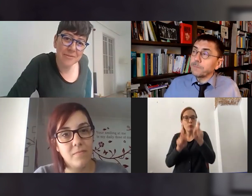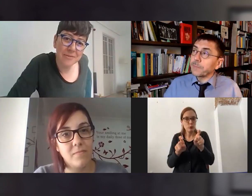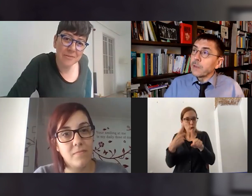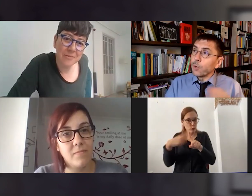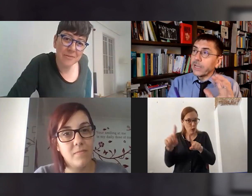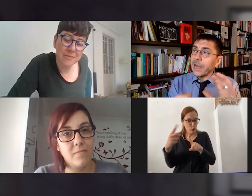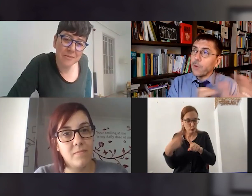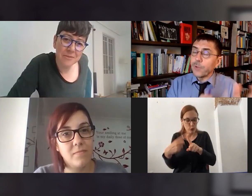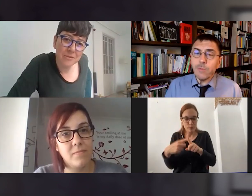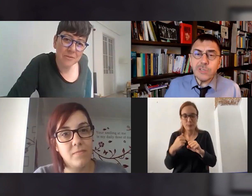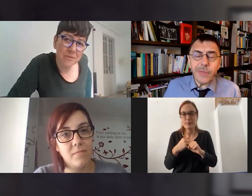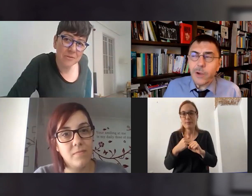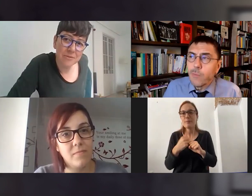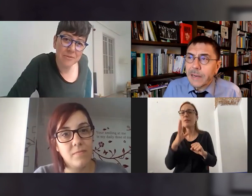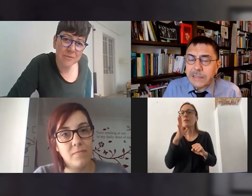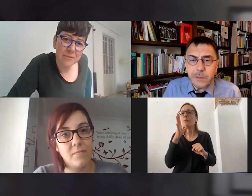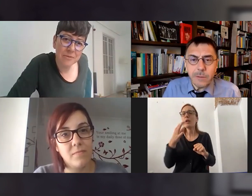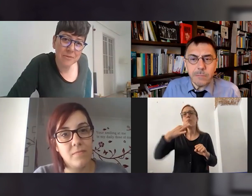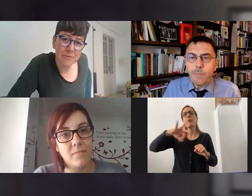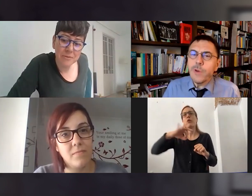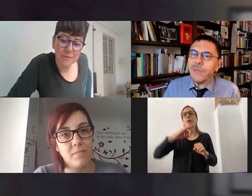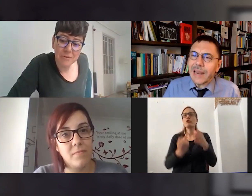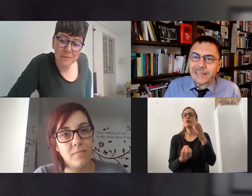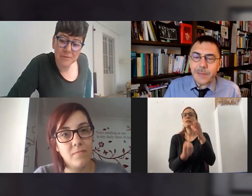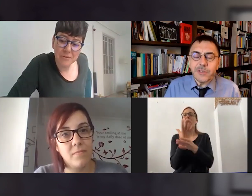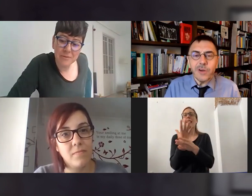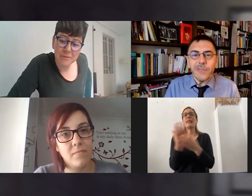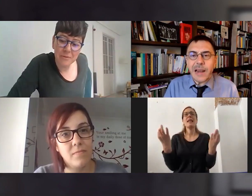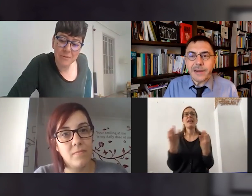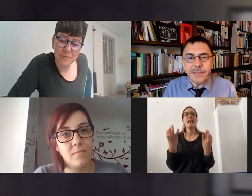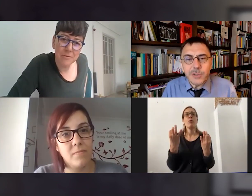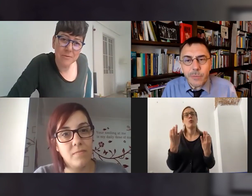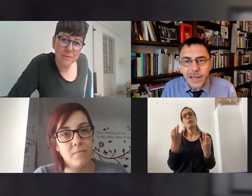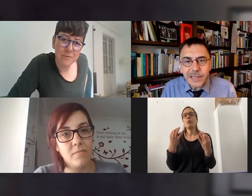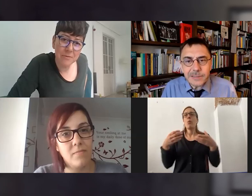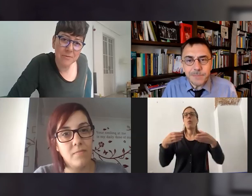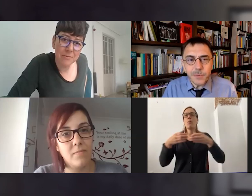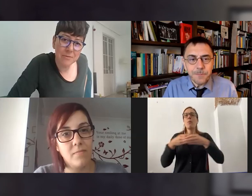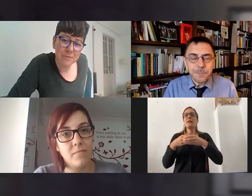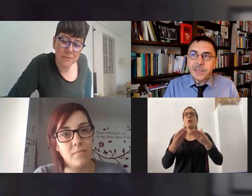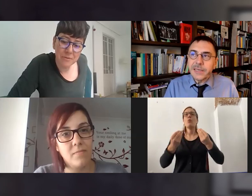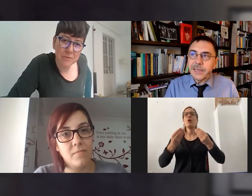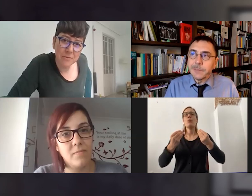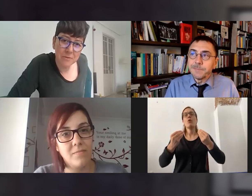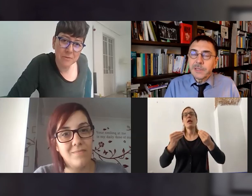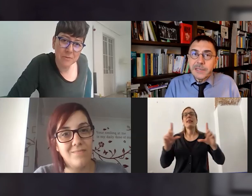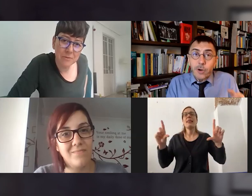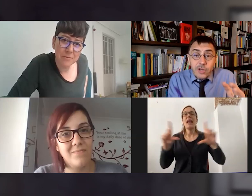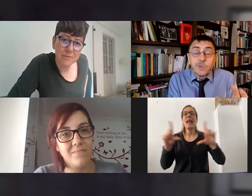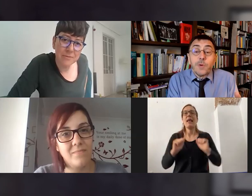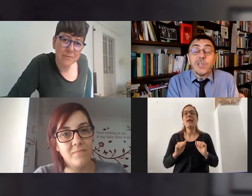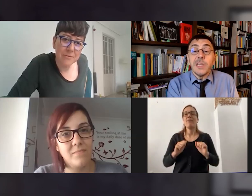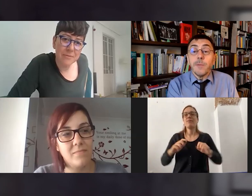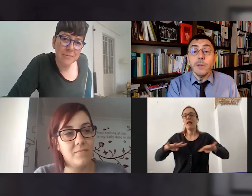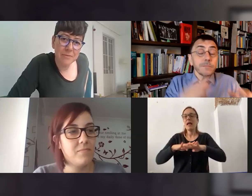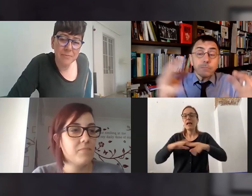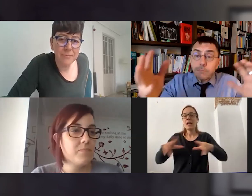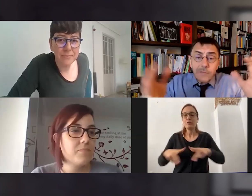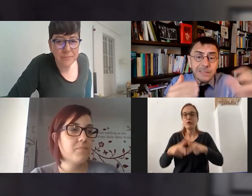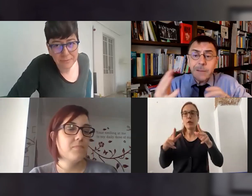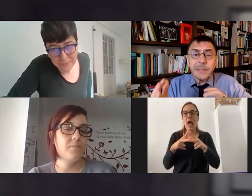cuestión, ¿no? Porque, claro, Podemos nace como un partido muy de la televisión y de las redes sociales, ¿no? Creo que eso es